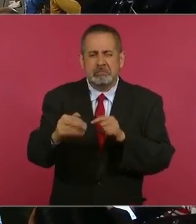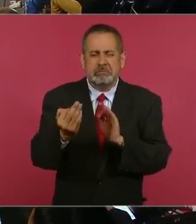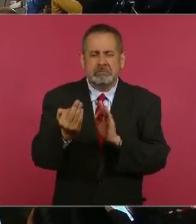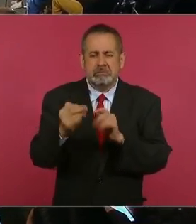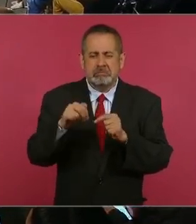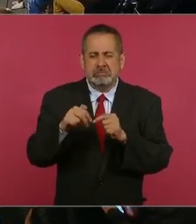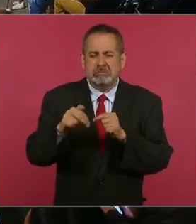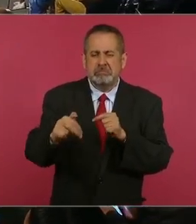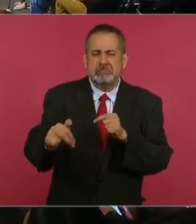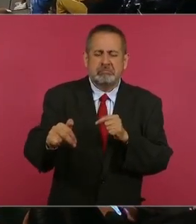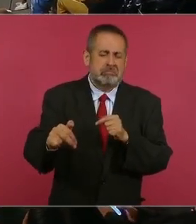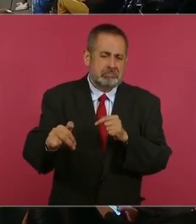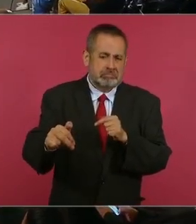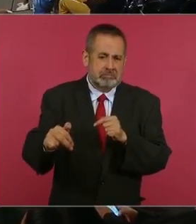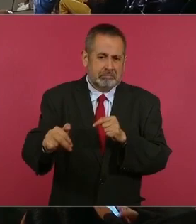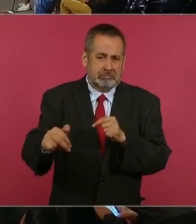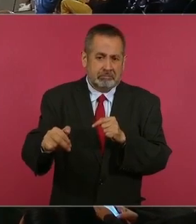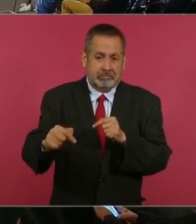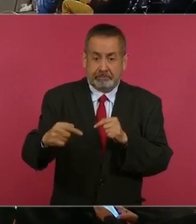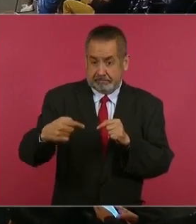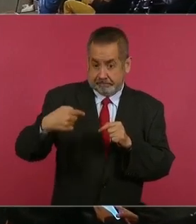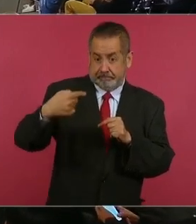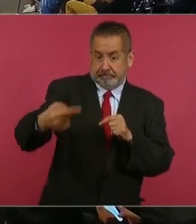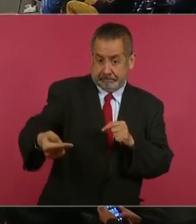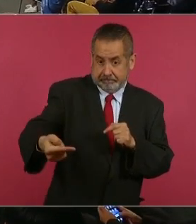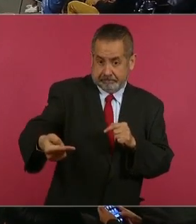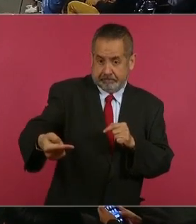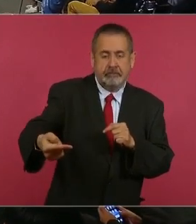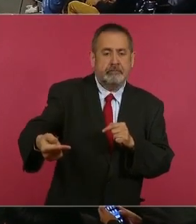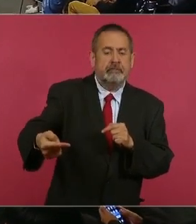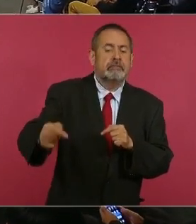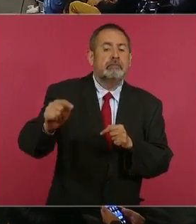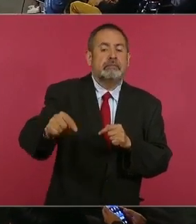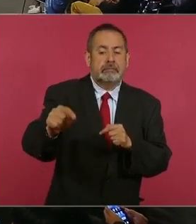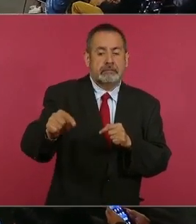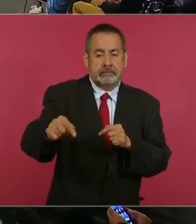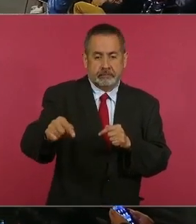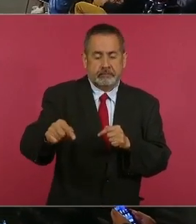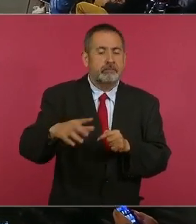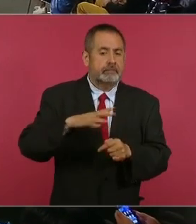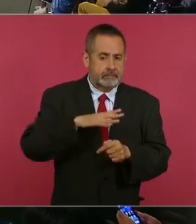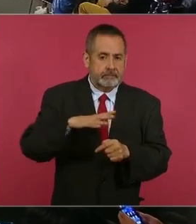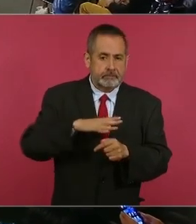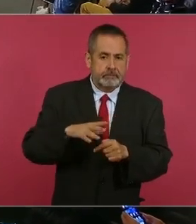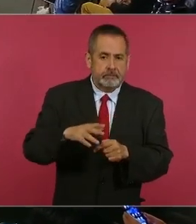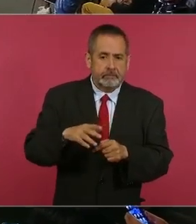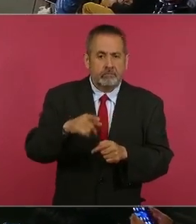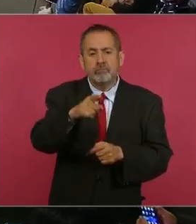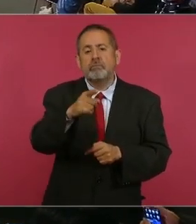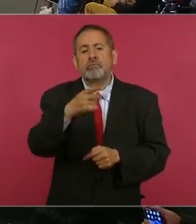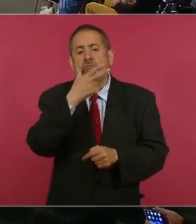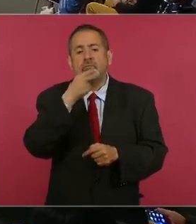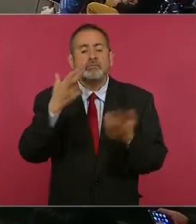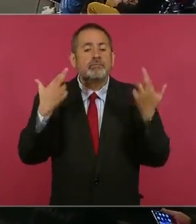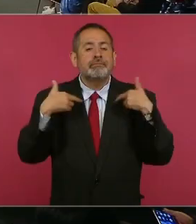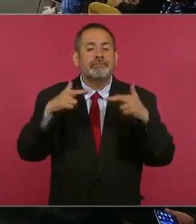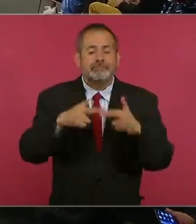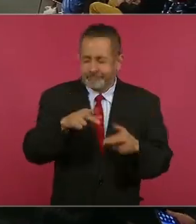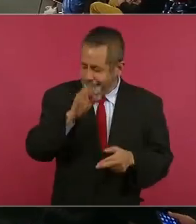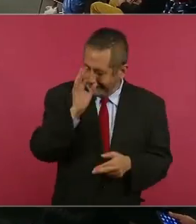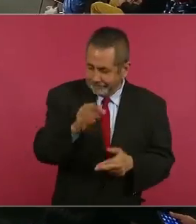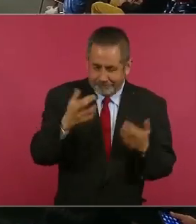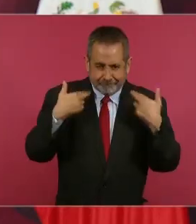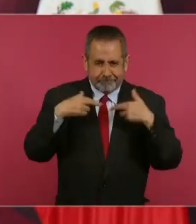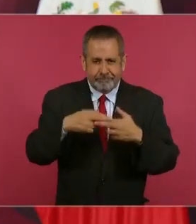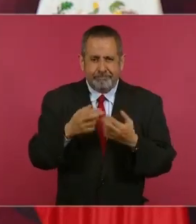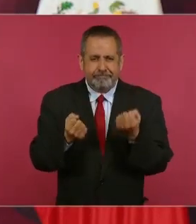tramo y ya del otro lado, ya un maestro